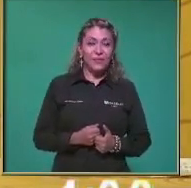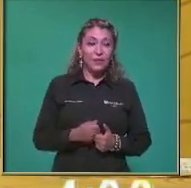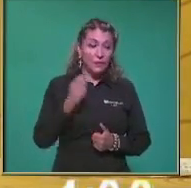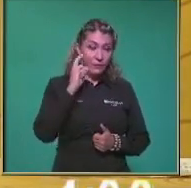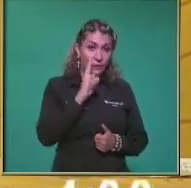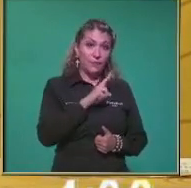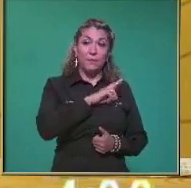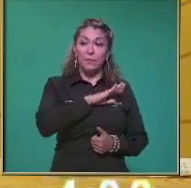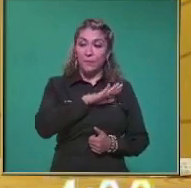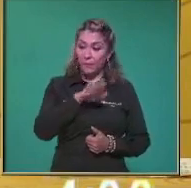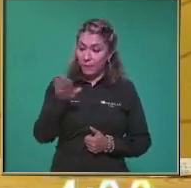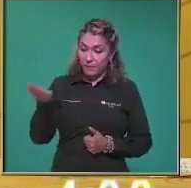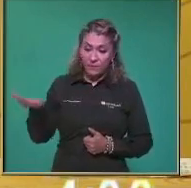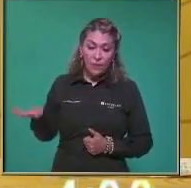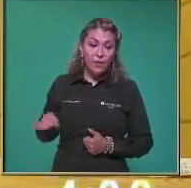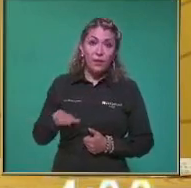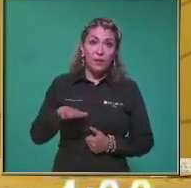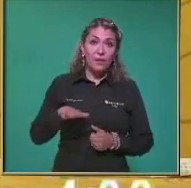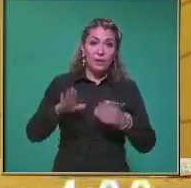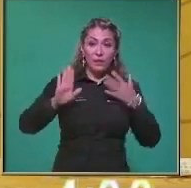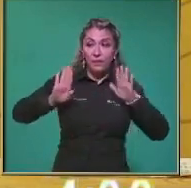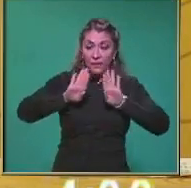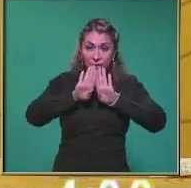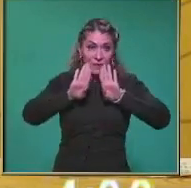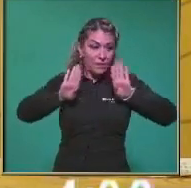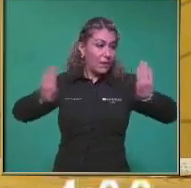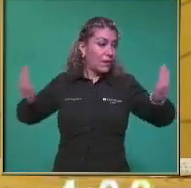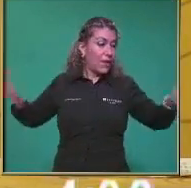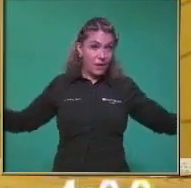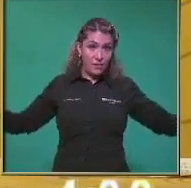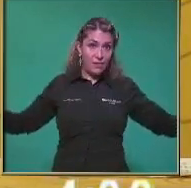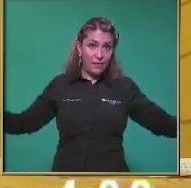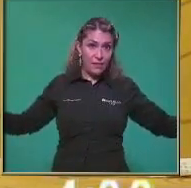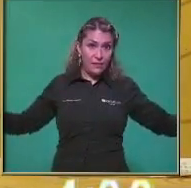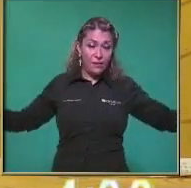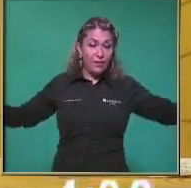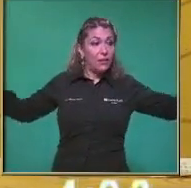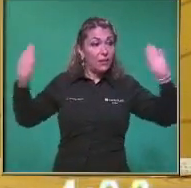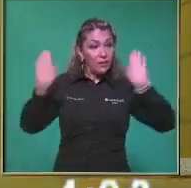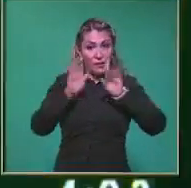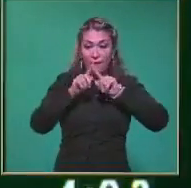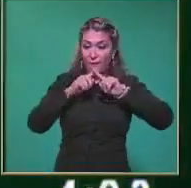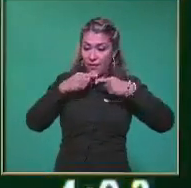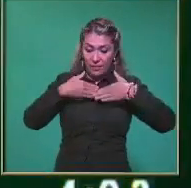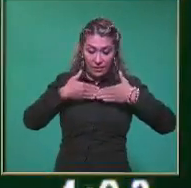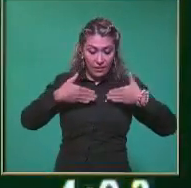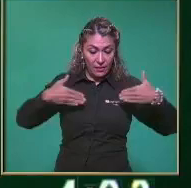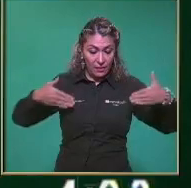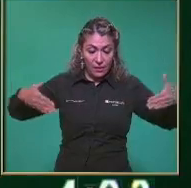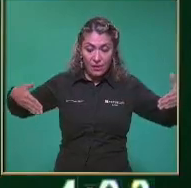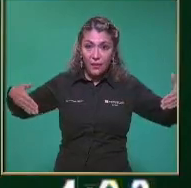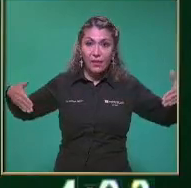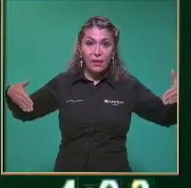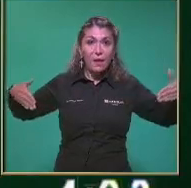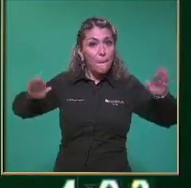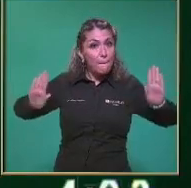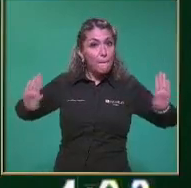verificar nuestra sana distancia, extendiendo nuestros brazos hacia los costados,